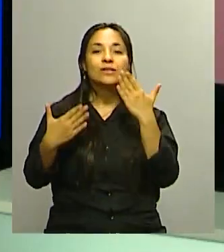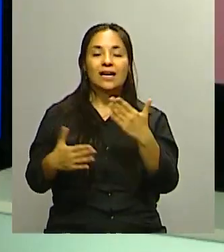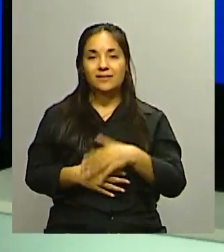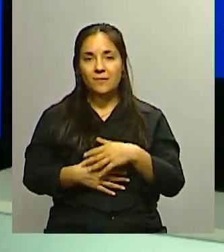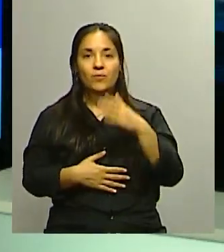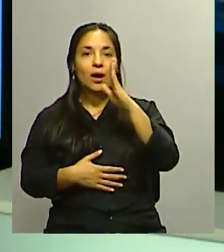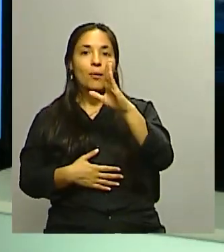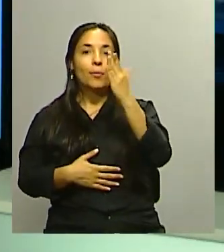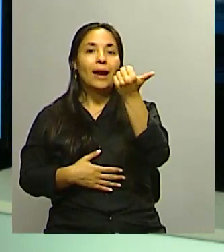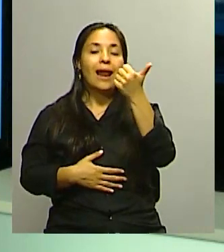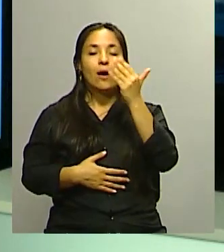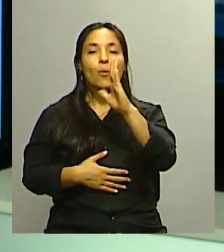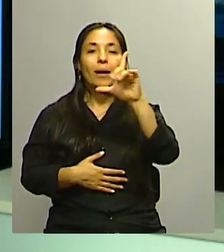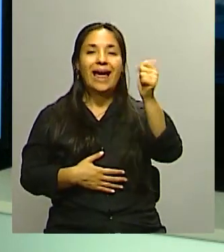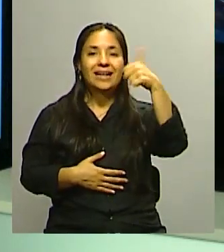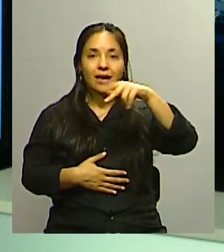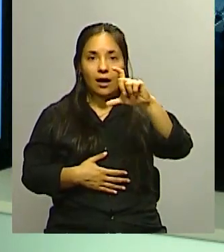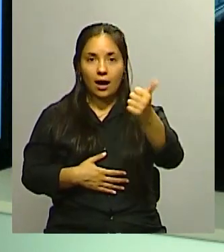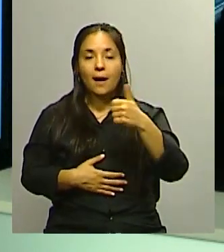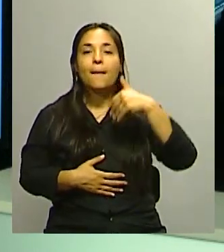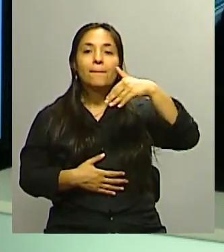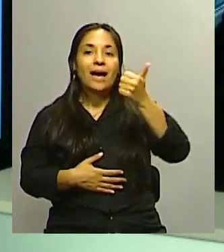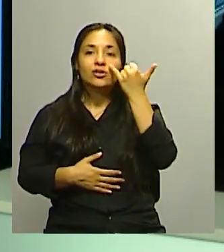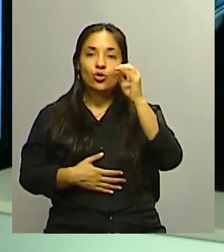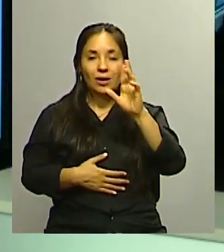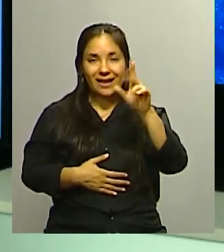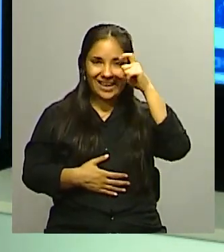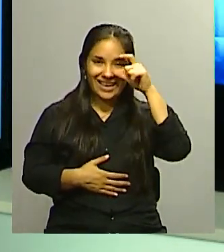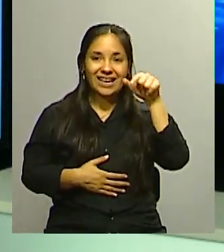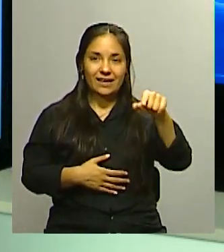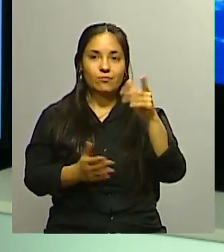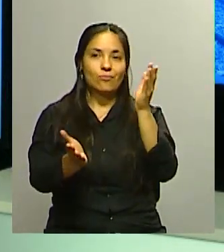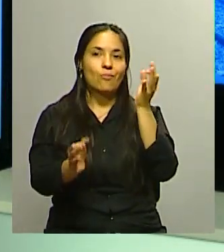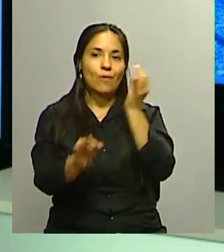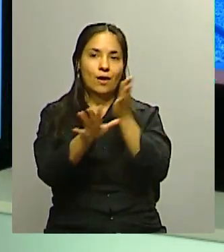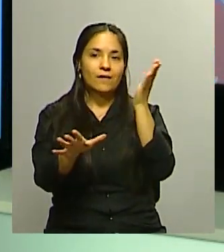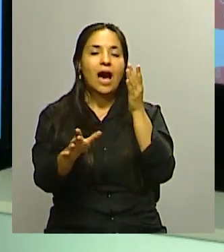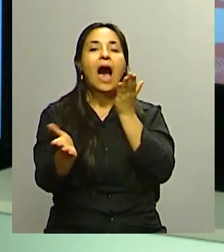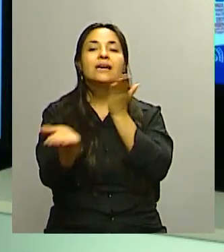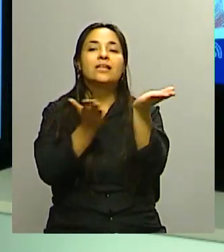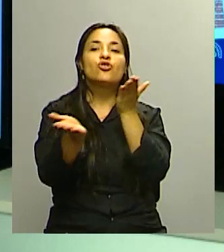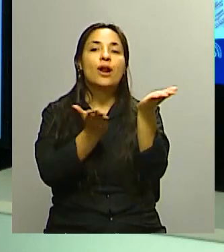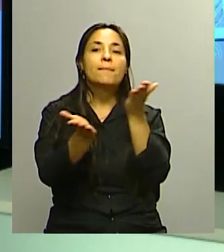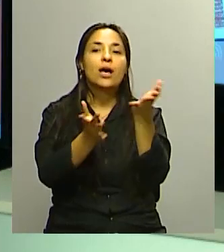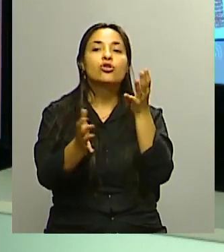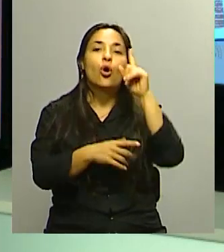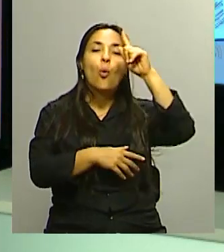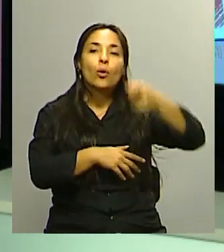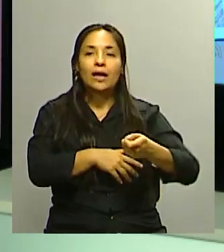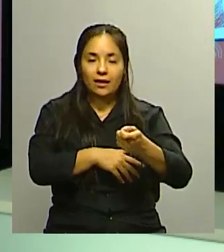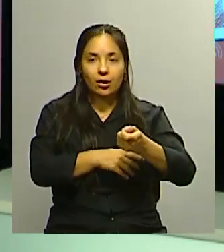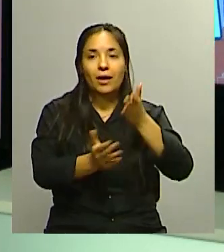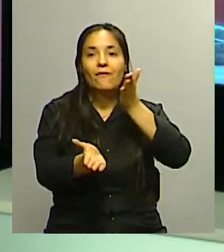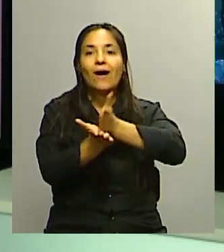Blanca Mangione, doctora Blanca Mangione, que venía a hablar del asesoramiento jurídico que lleva adelante la Facultad de Derecho. Bueno, ya